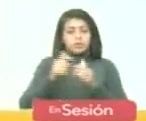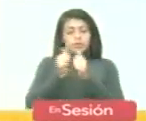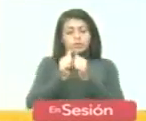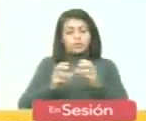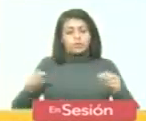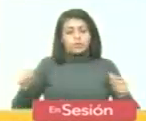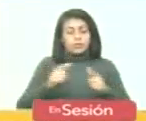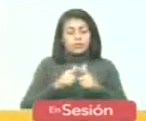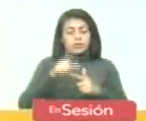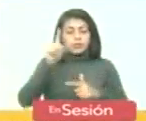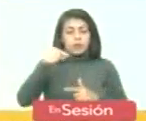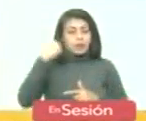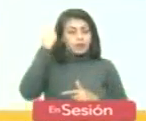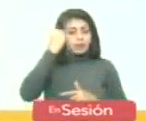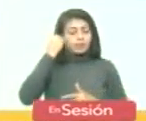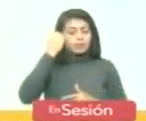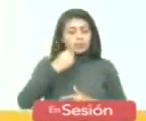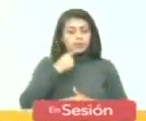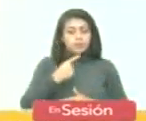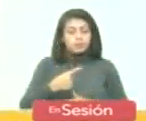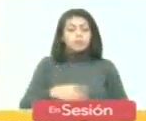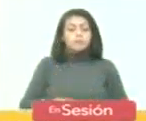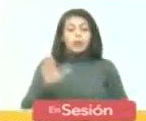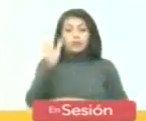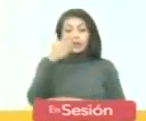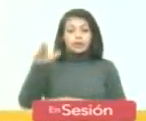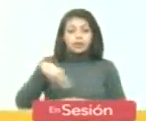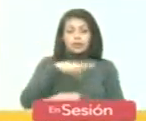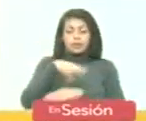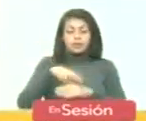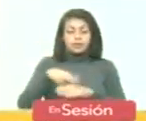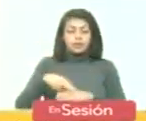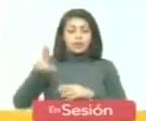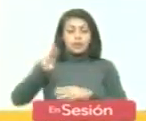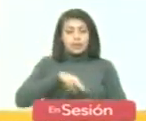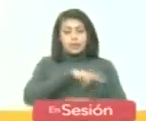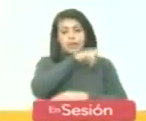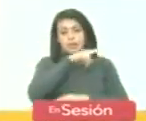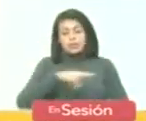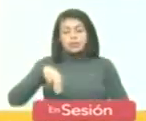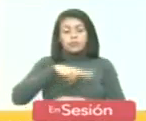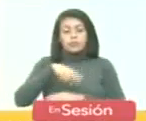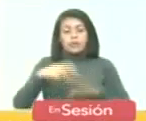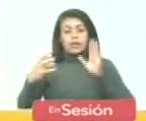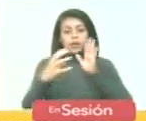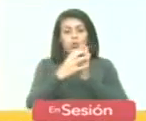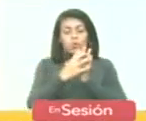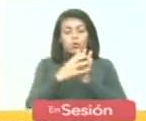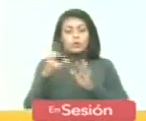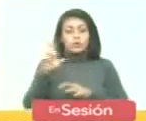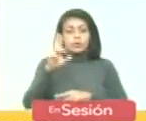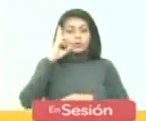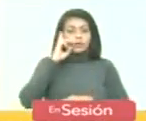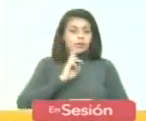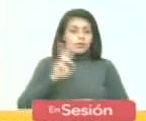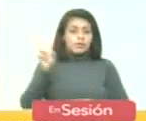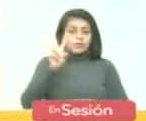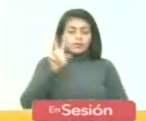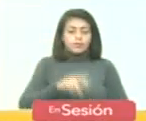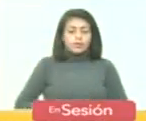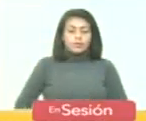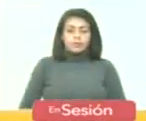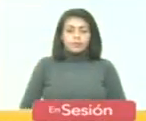continente. Considerando que la bandera nacional, el himno nacional y el escudo de armas de la República Bolivariana